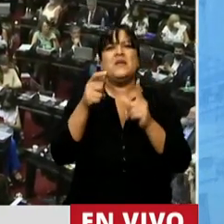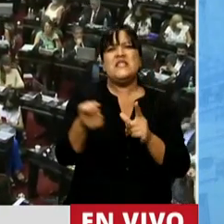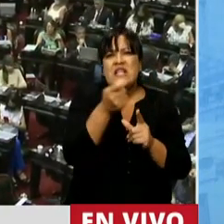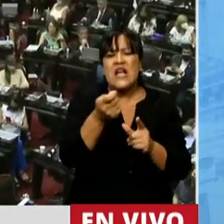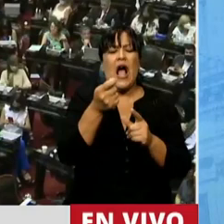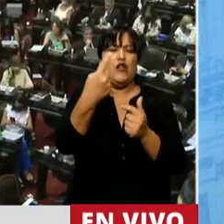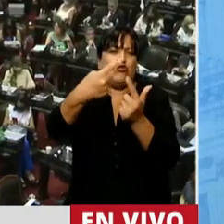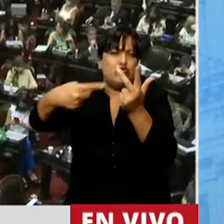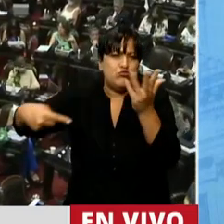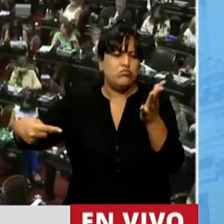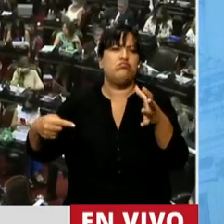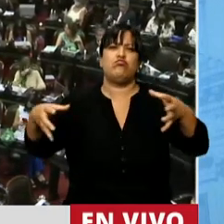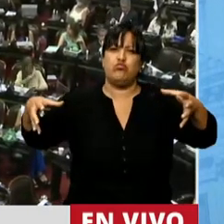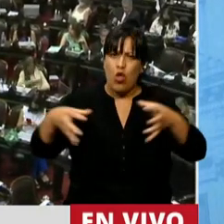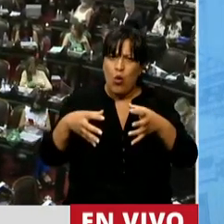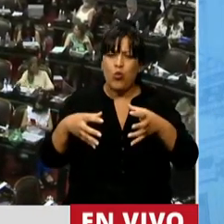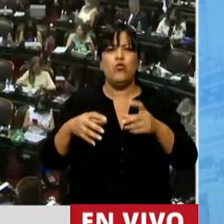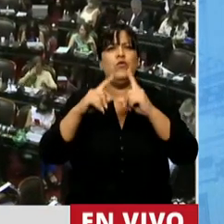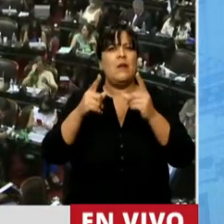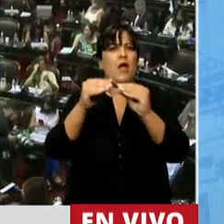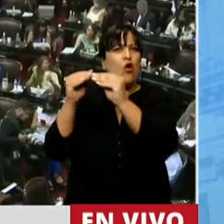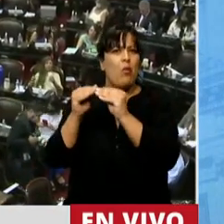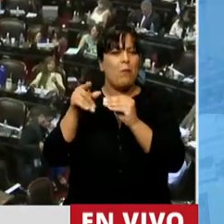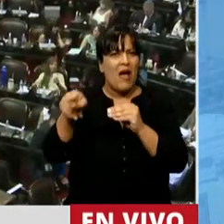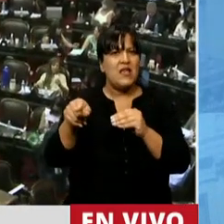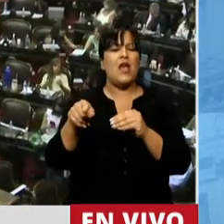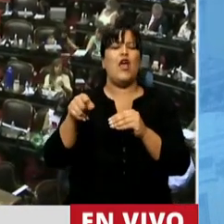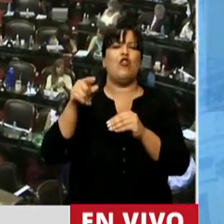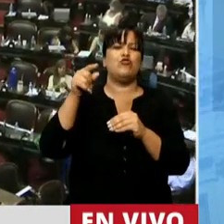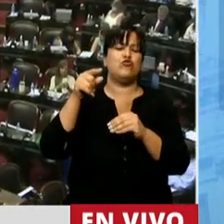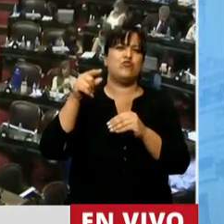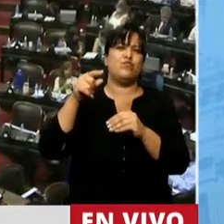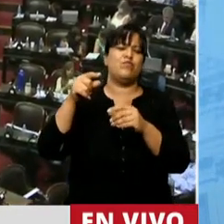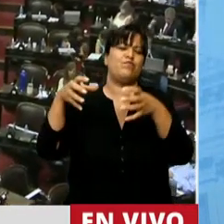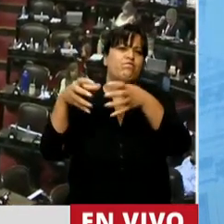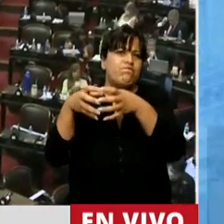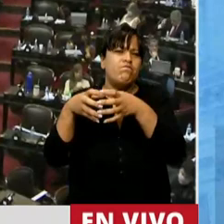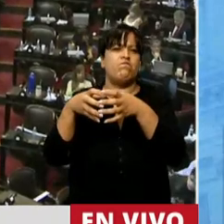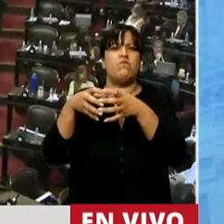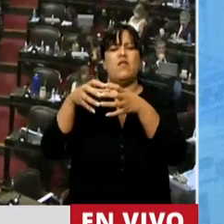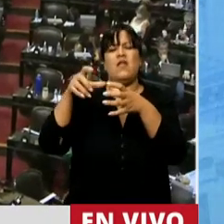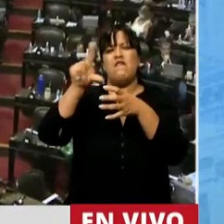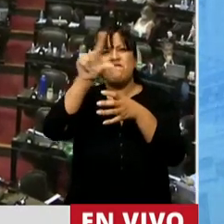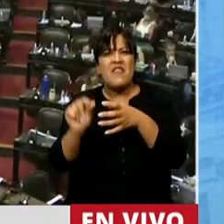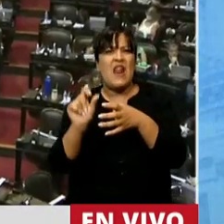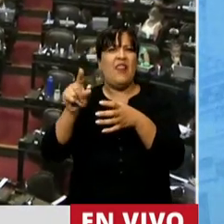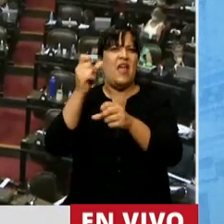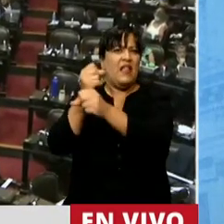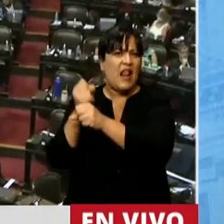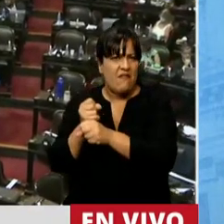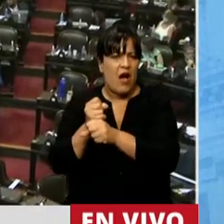base, con el resto también de compañeros de la Confederación General de Trabajo, puntualmente en las regionales.